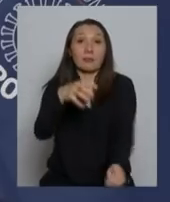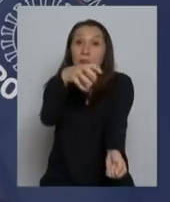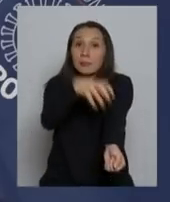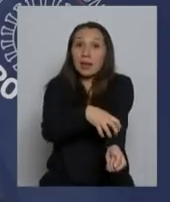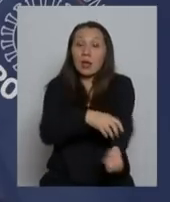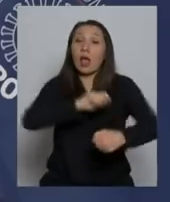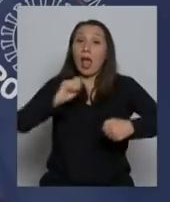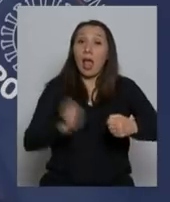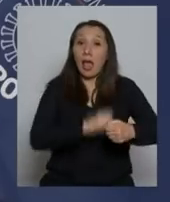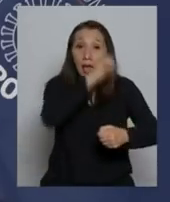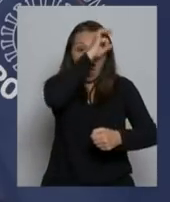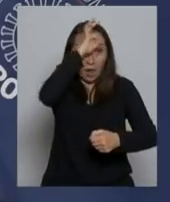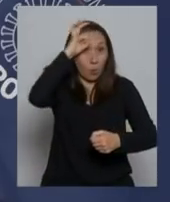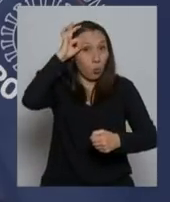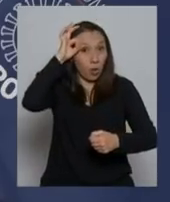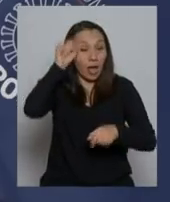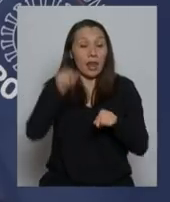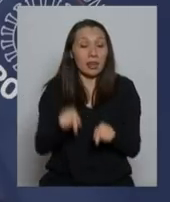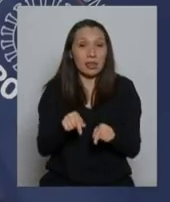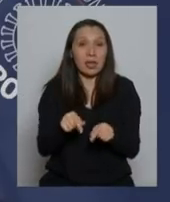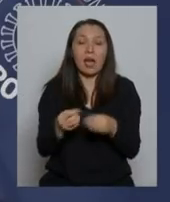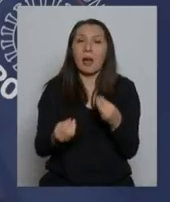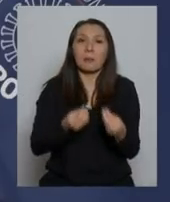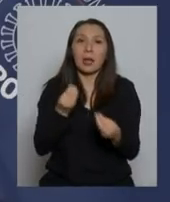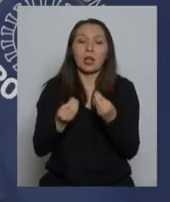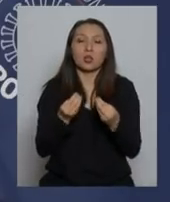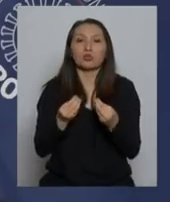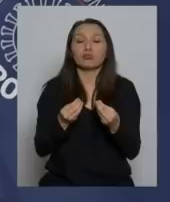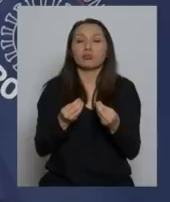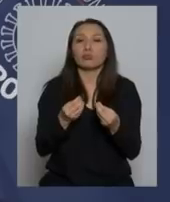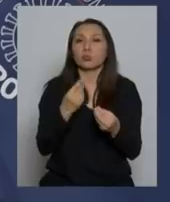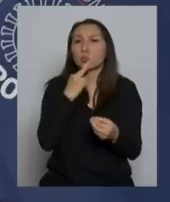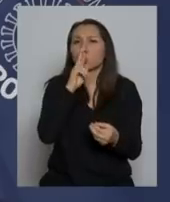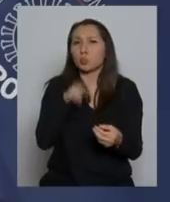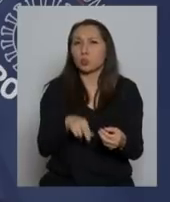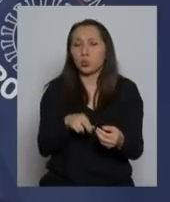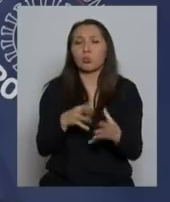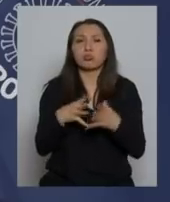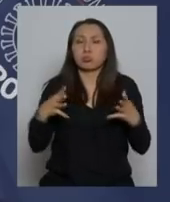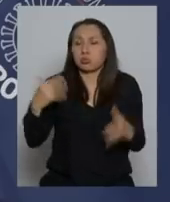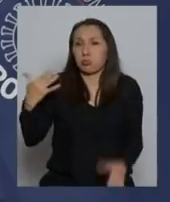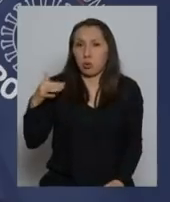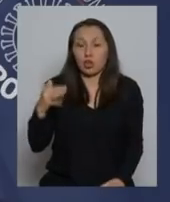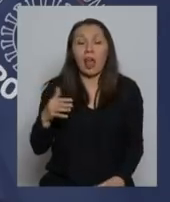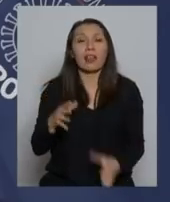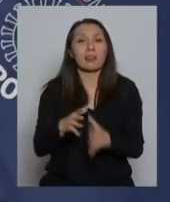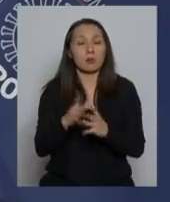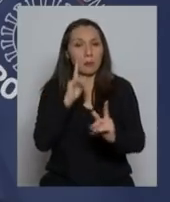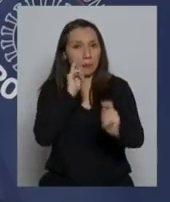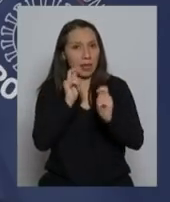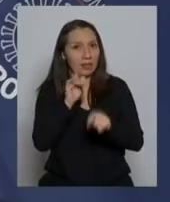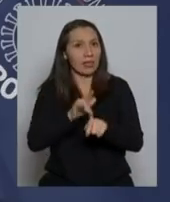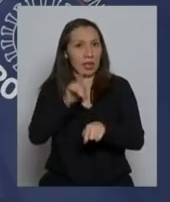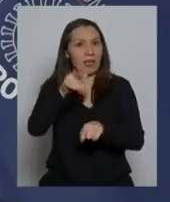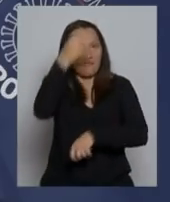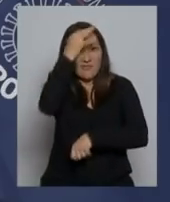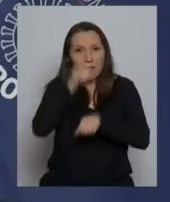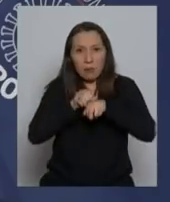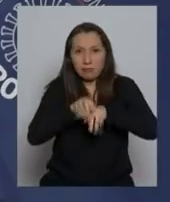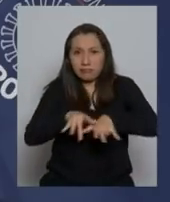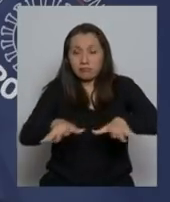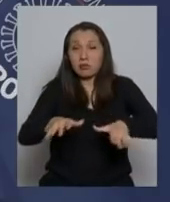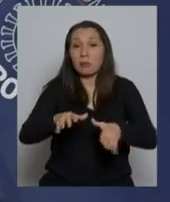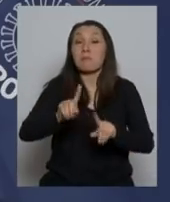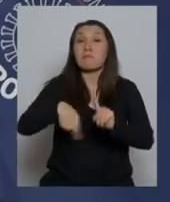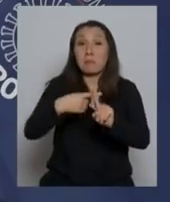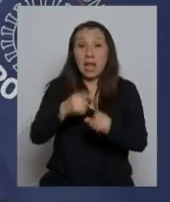región de la Araucanía, una región muy importante, de alto riesgo para esta infección, los niveles